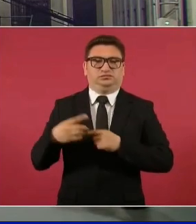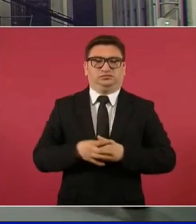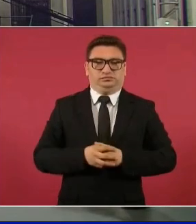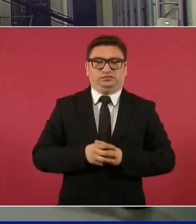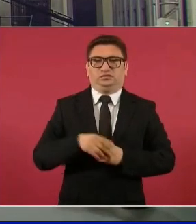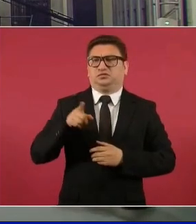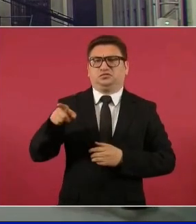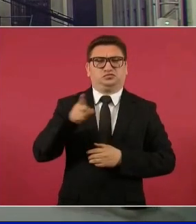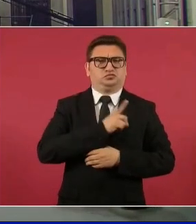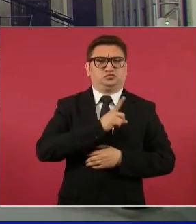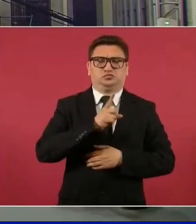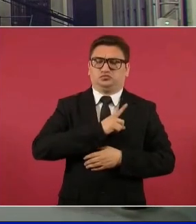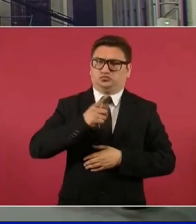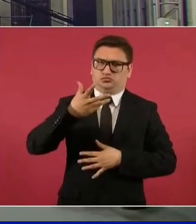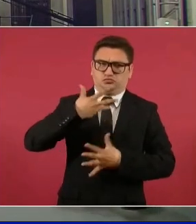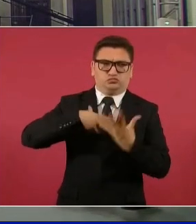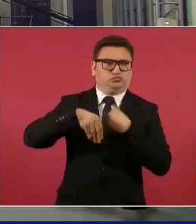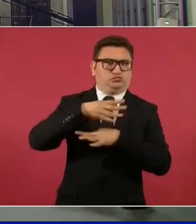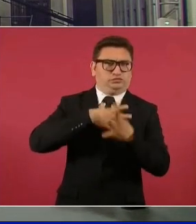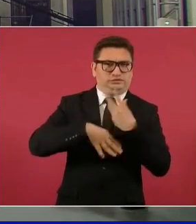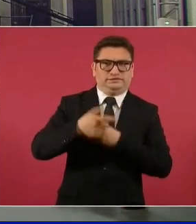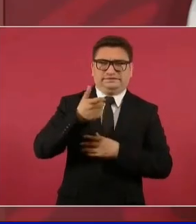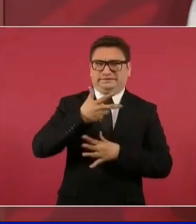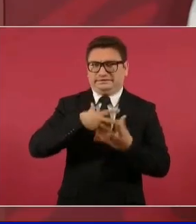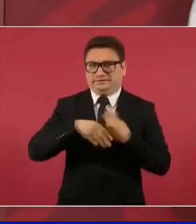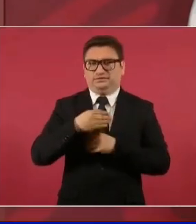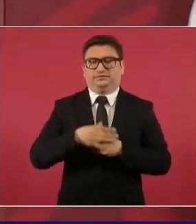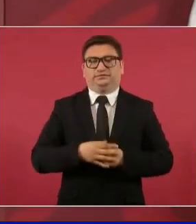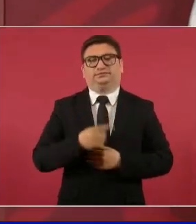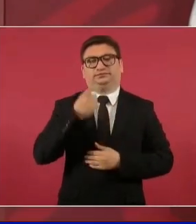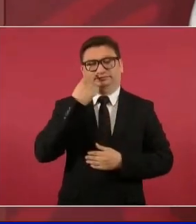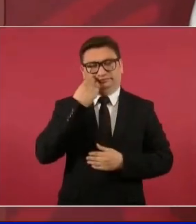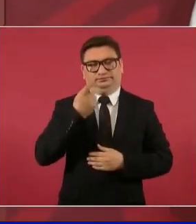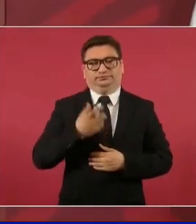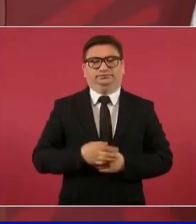se buscó la vida. Fíjense